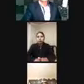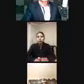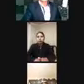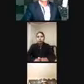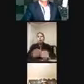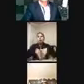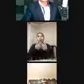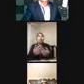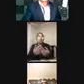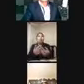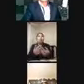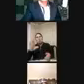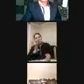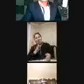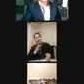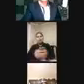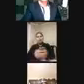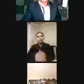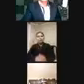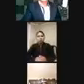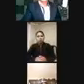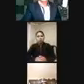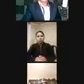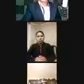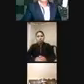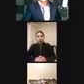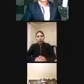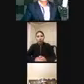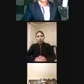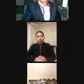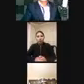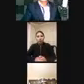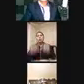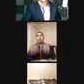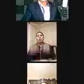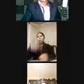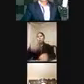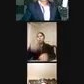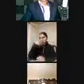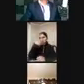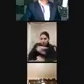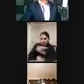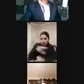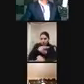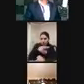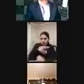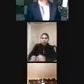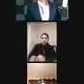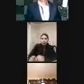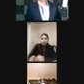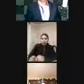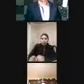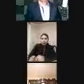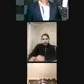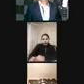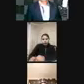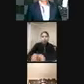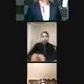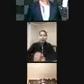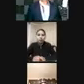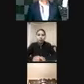Ellos captan observando. Hemos hablado de las neuronas espejo. Entonces, a ver, nos